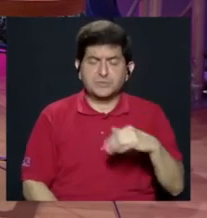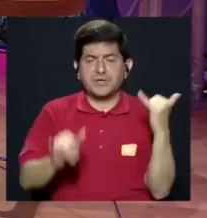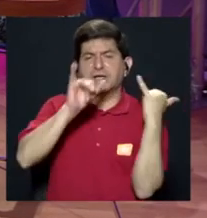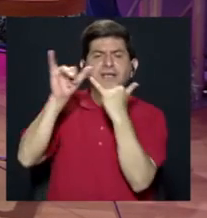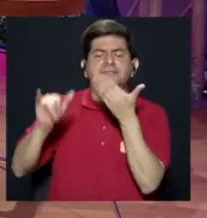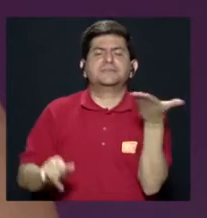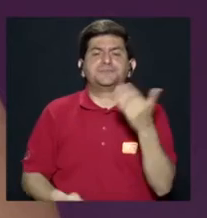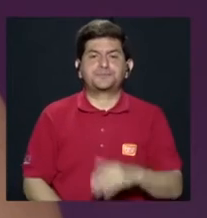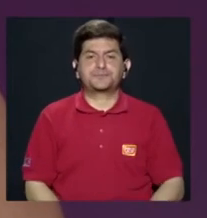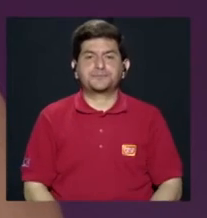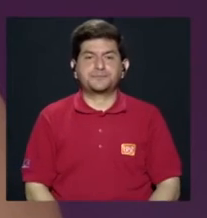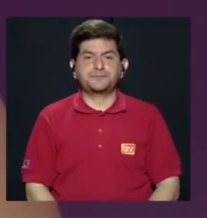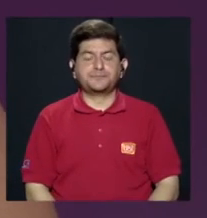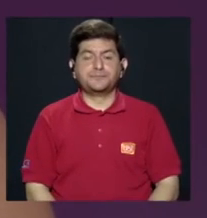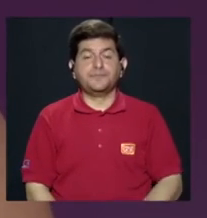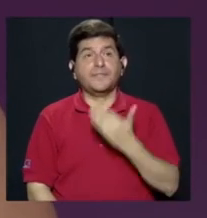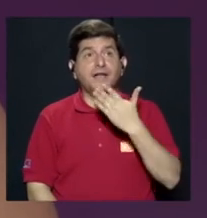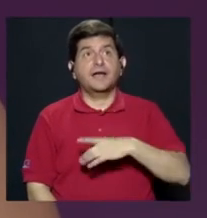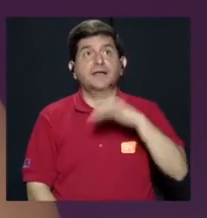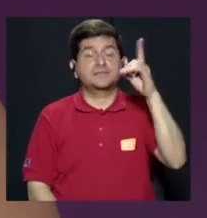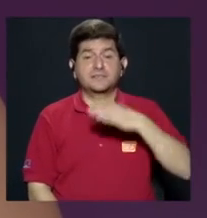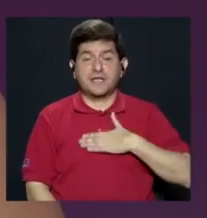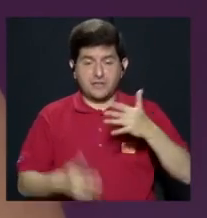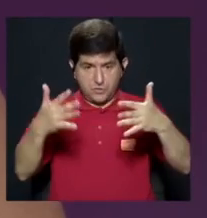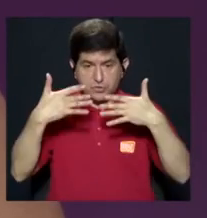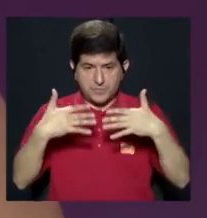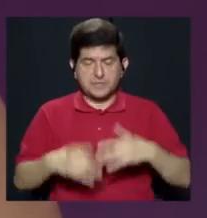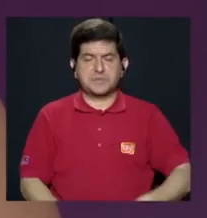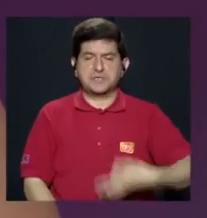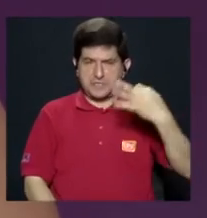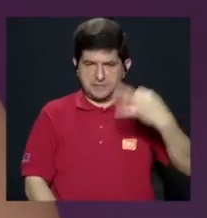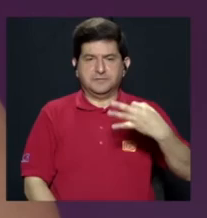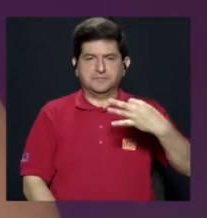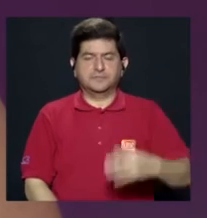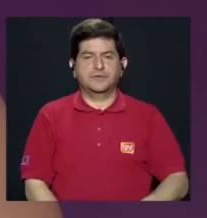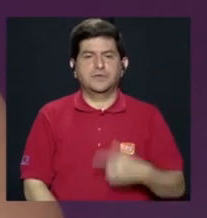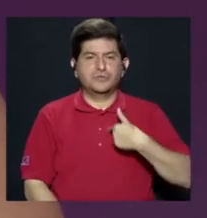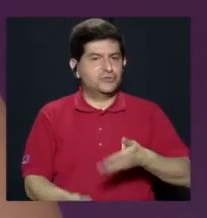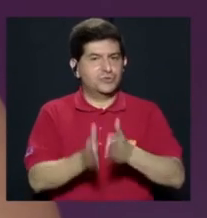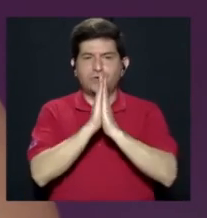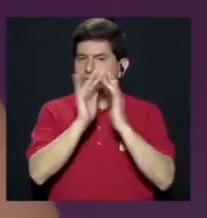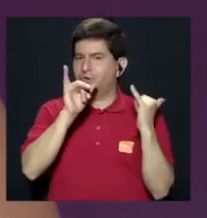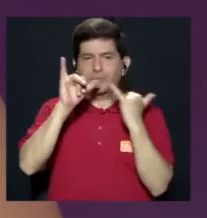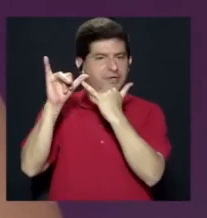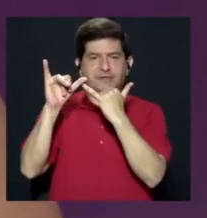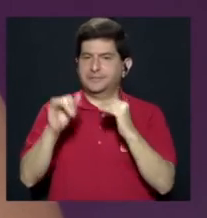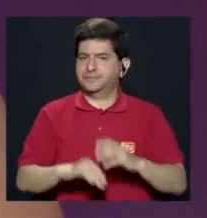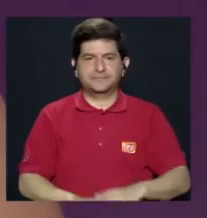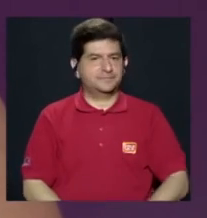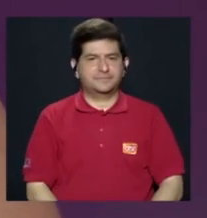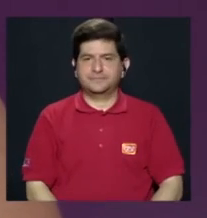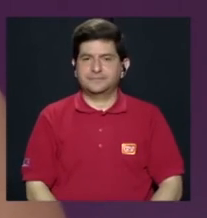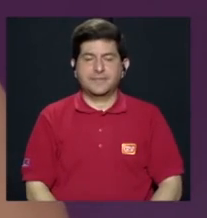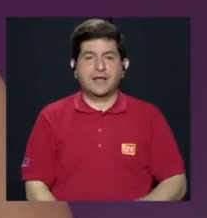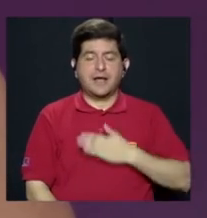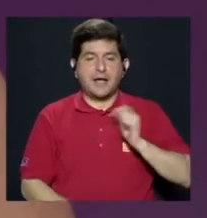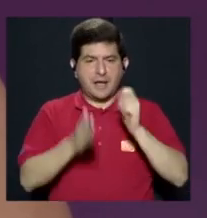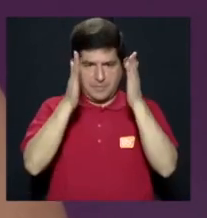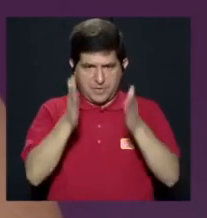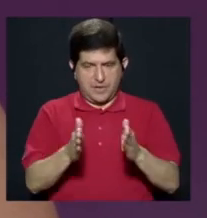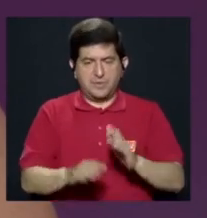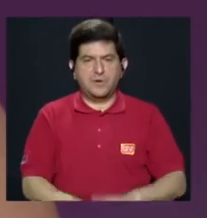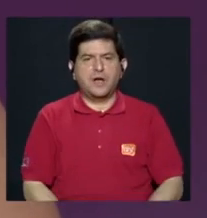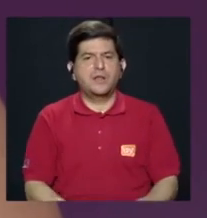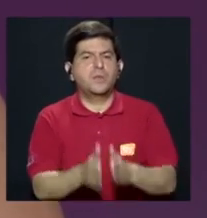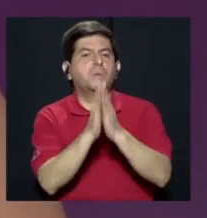denuncia? Gracias a Dios mi expediente está intacto porque yo no lo pedí para denuncia. A mí el abogado mío